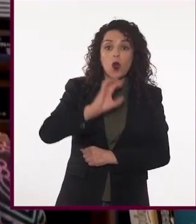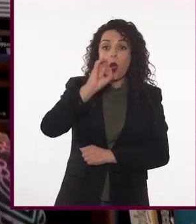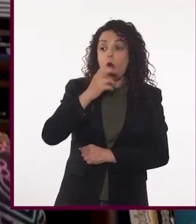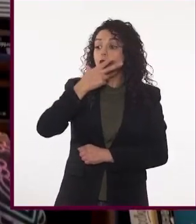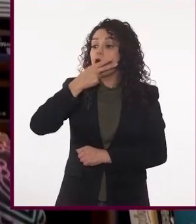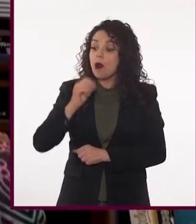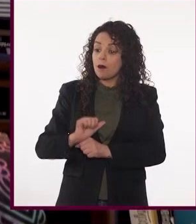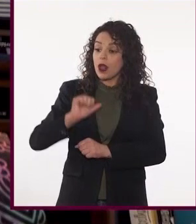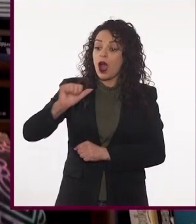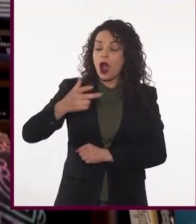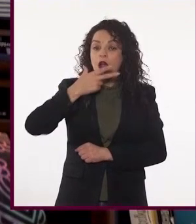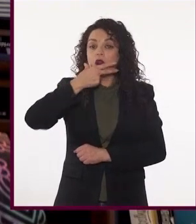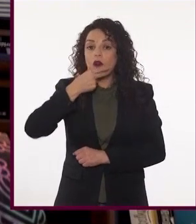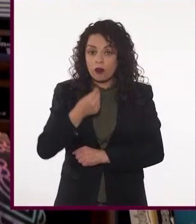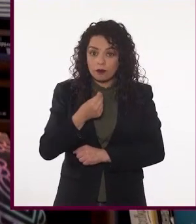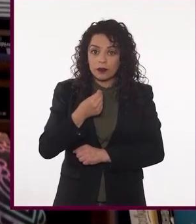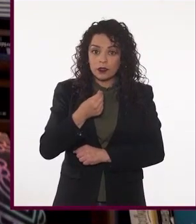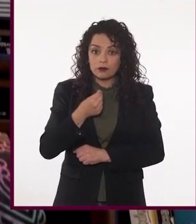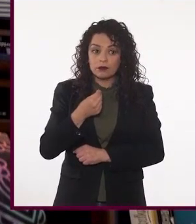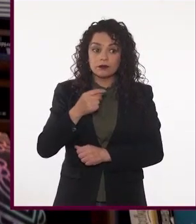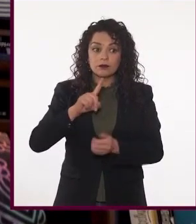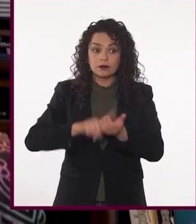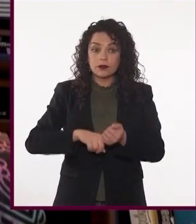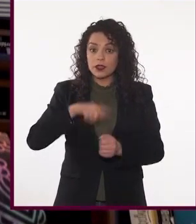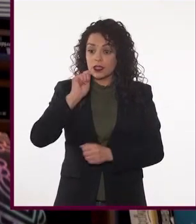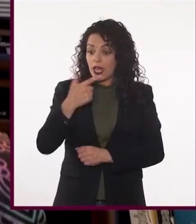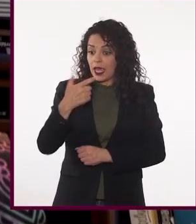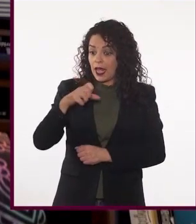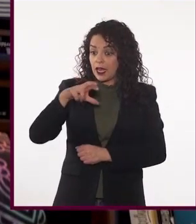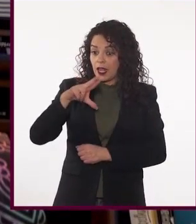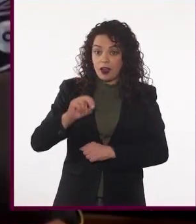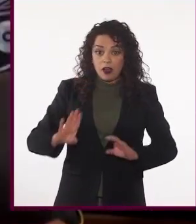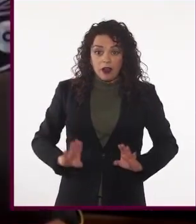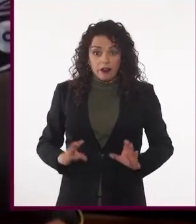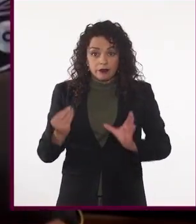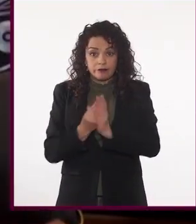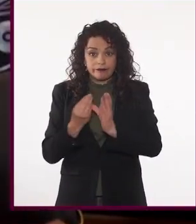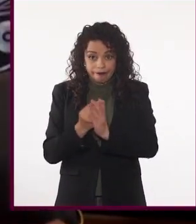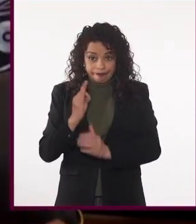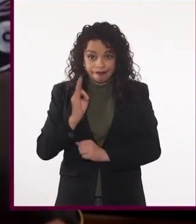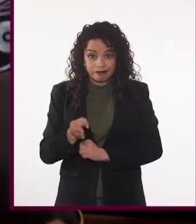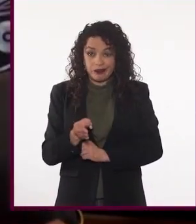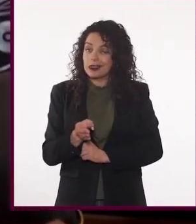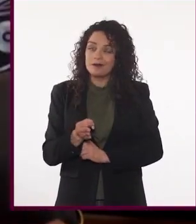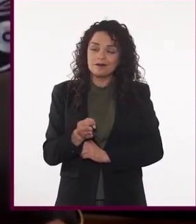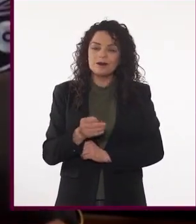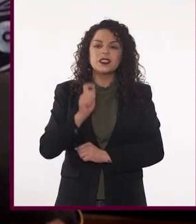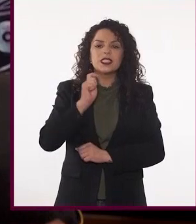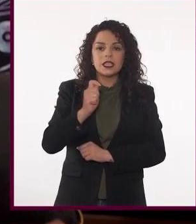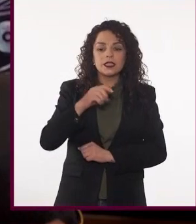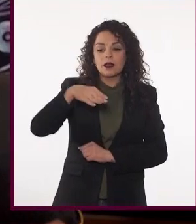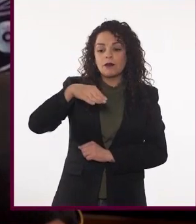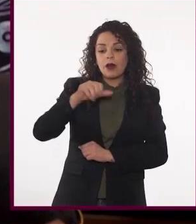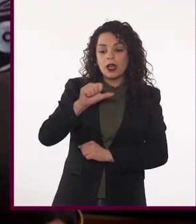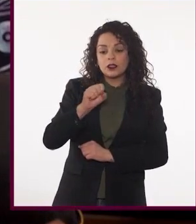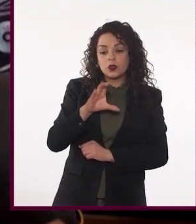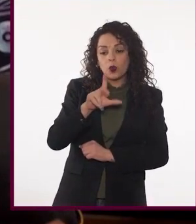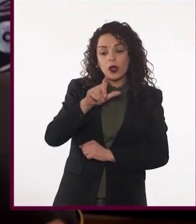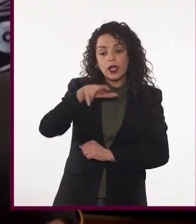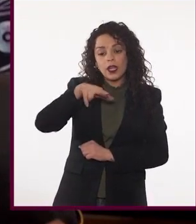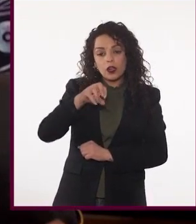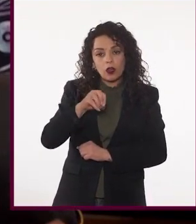varones hacia otros varones que no se acoplan a los estereotipos de género, es decir, desde lo que se considera